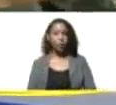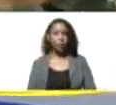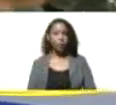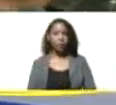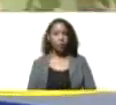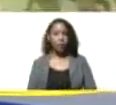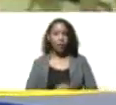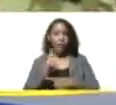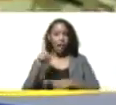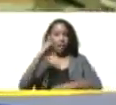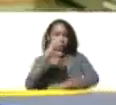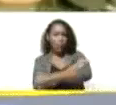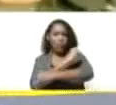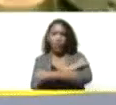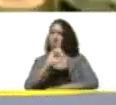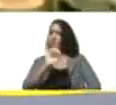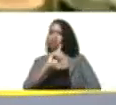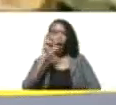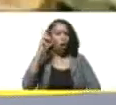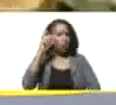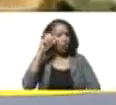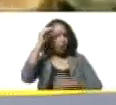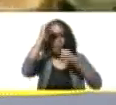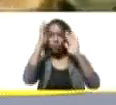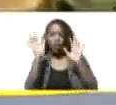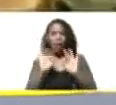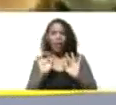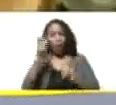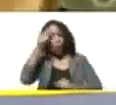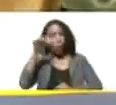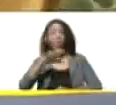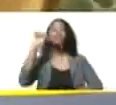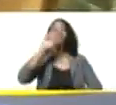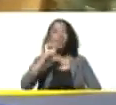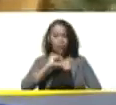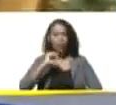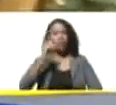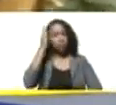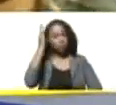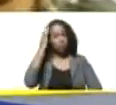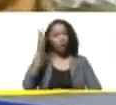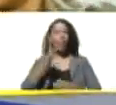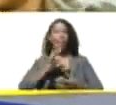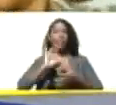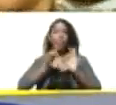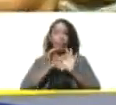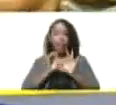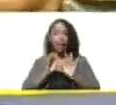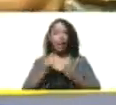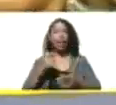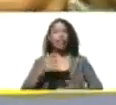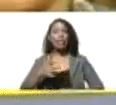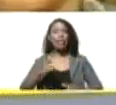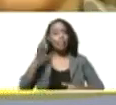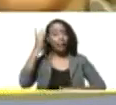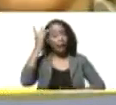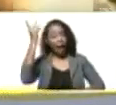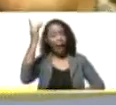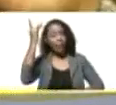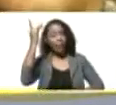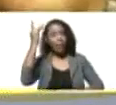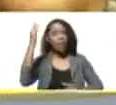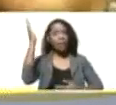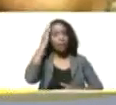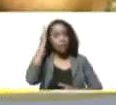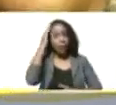Esa oligarquía no escuchó lo que el pueblo sí supo interpretar con su inteligencia y su sabiduría.